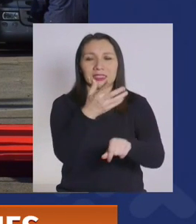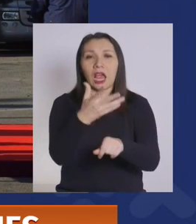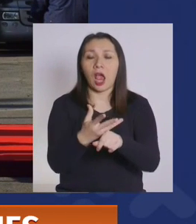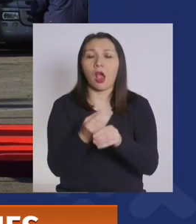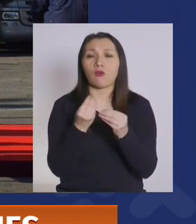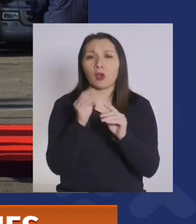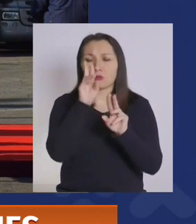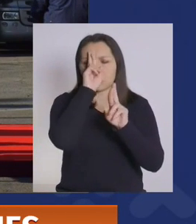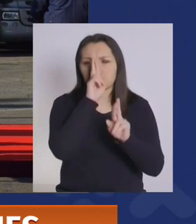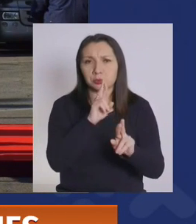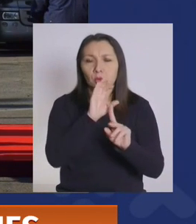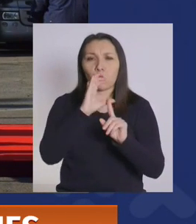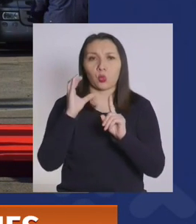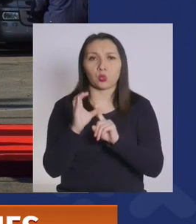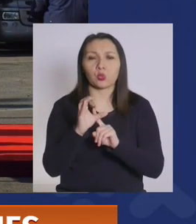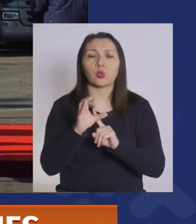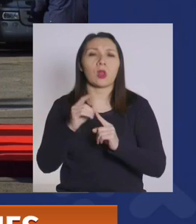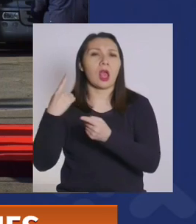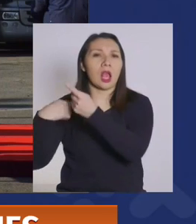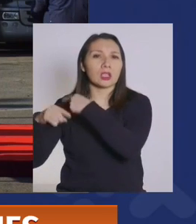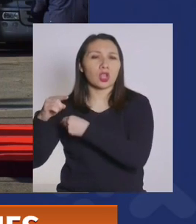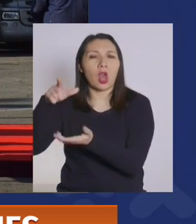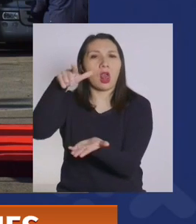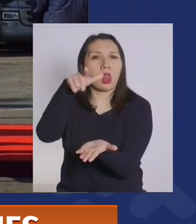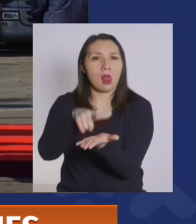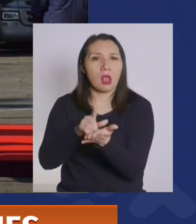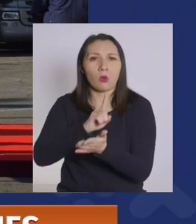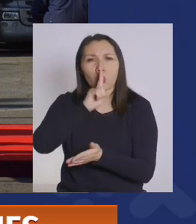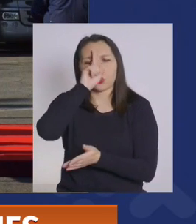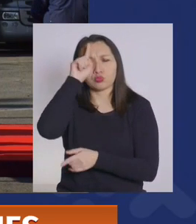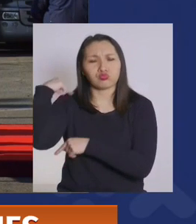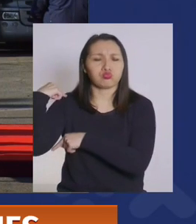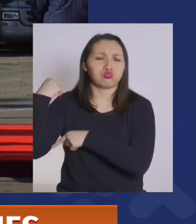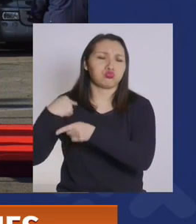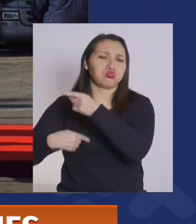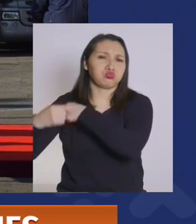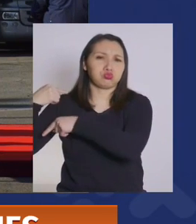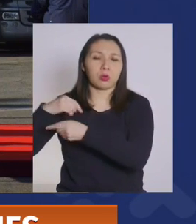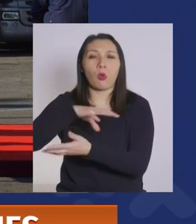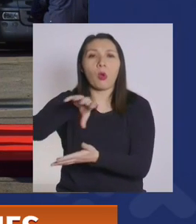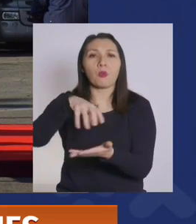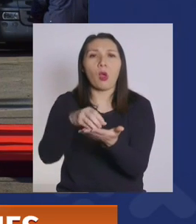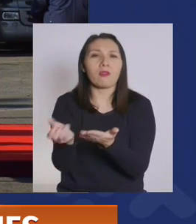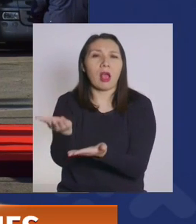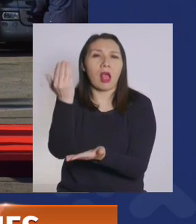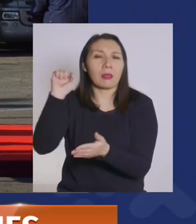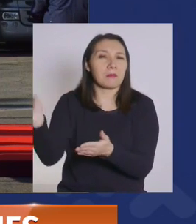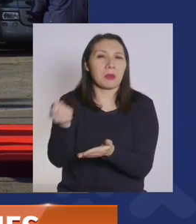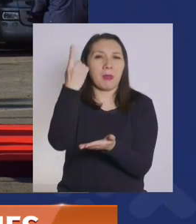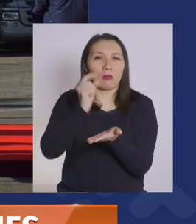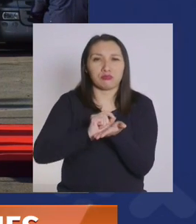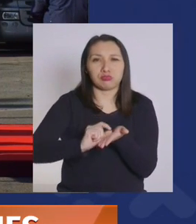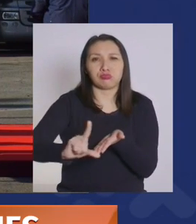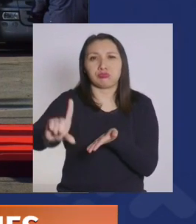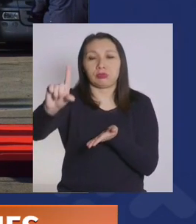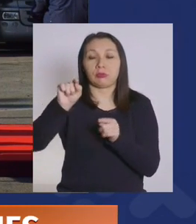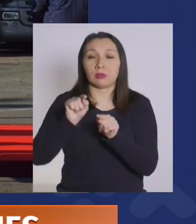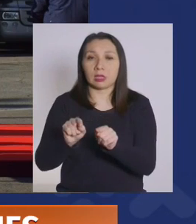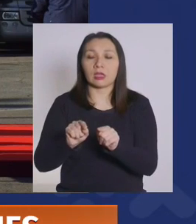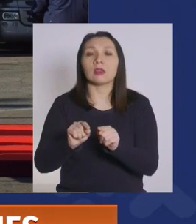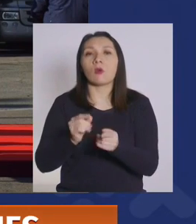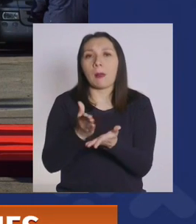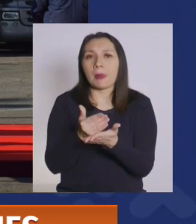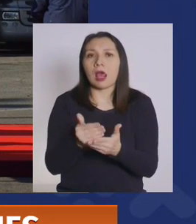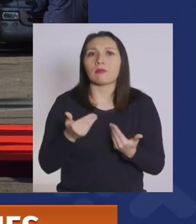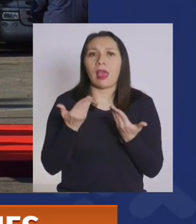de la cultura, la historia, la lengua, las tradiciones de nuestros pueblos originarios. Y un plan para restablecer el